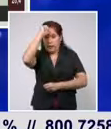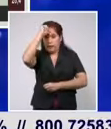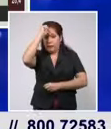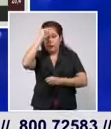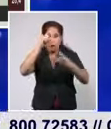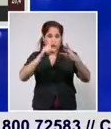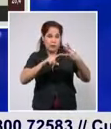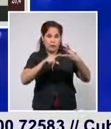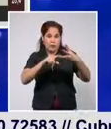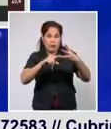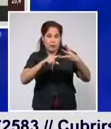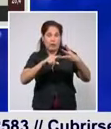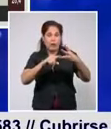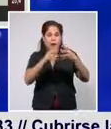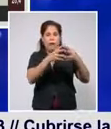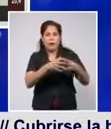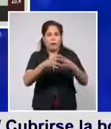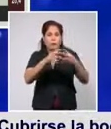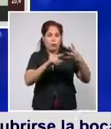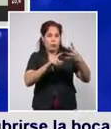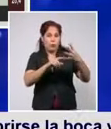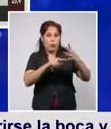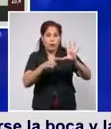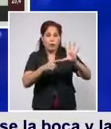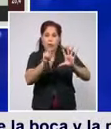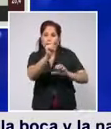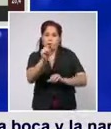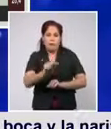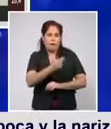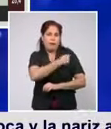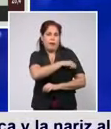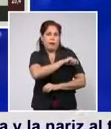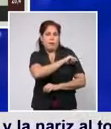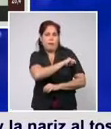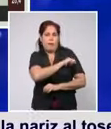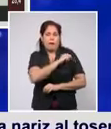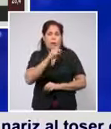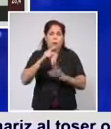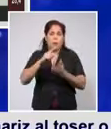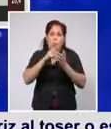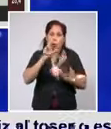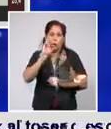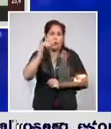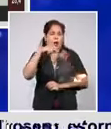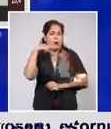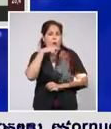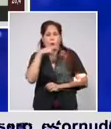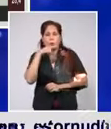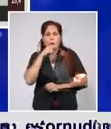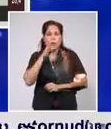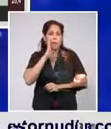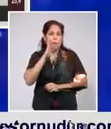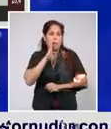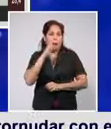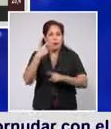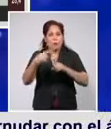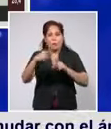lugar, Estados Unidos, Italia, España, Polonia, Rusia, Bélgica y